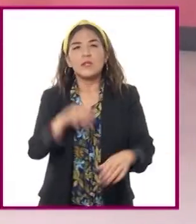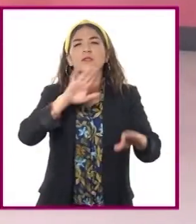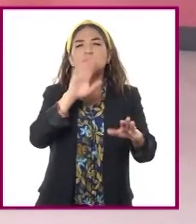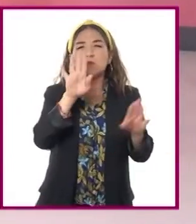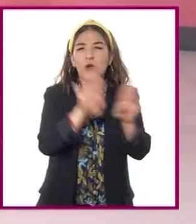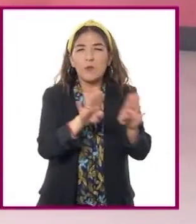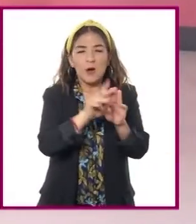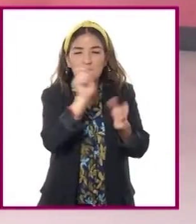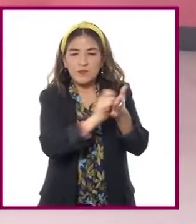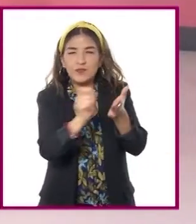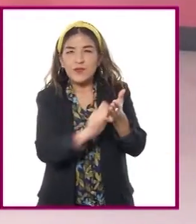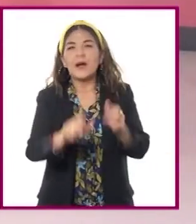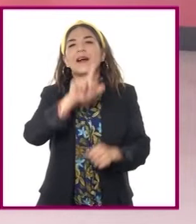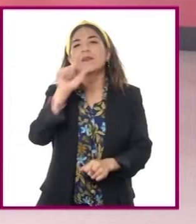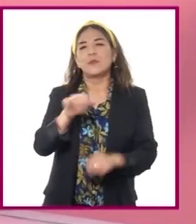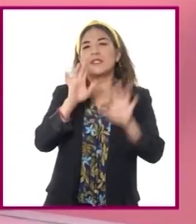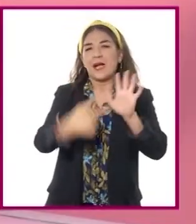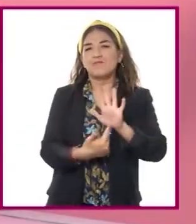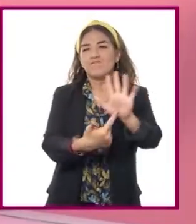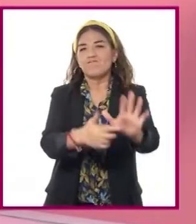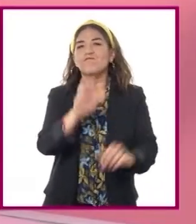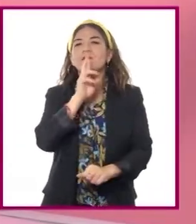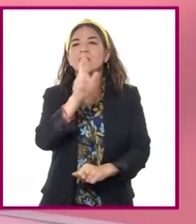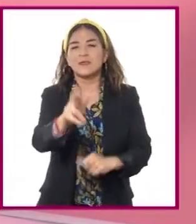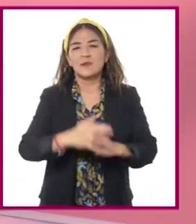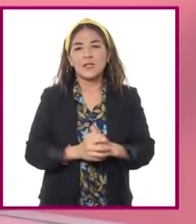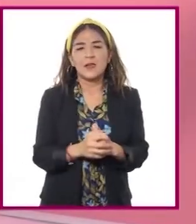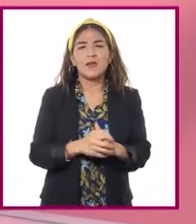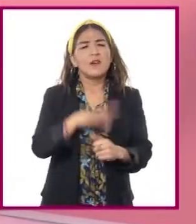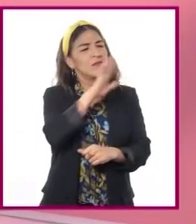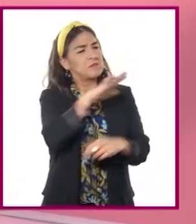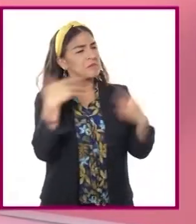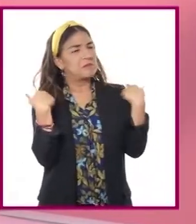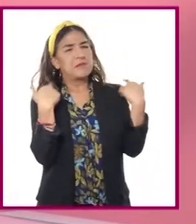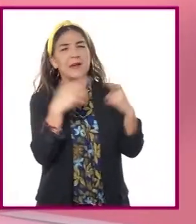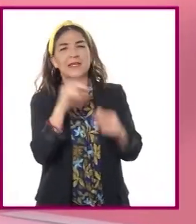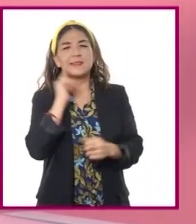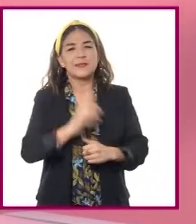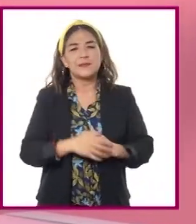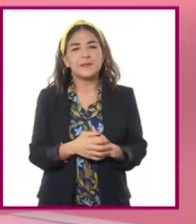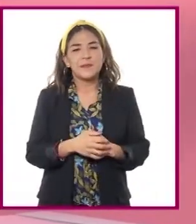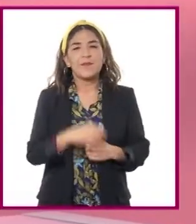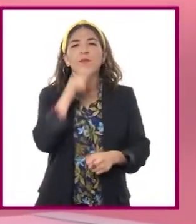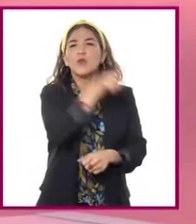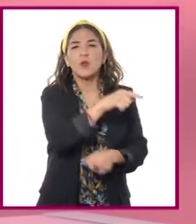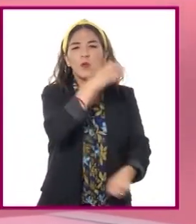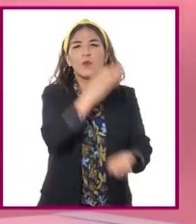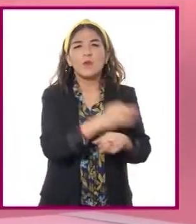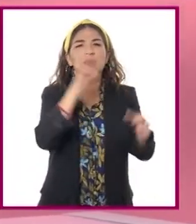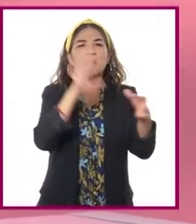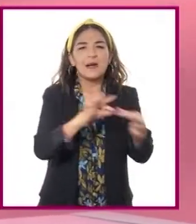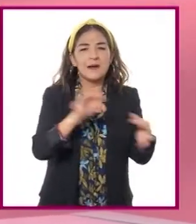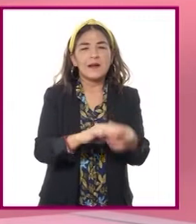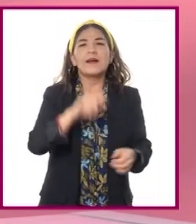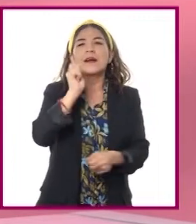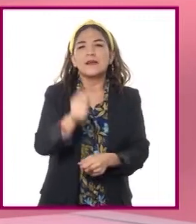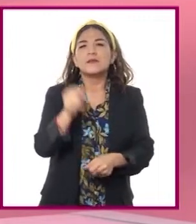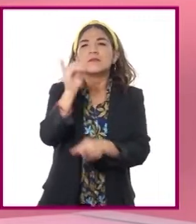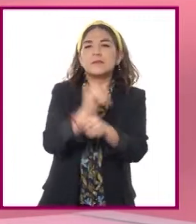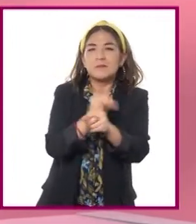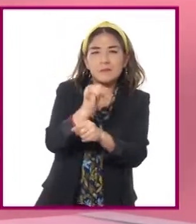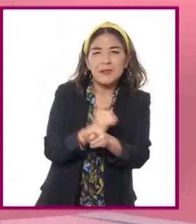a conocer sus resultados. Maestra, lo que quiere decir es que era un